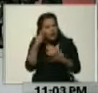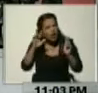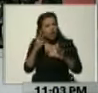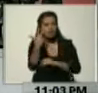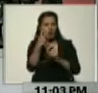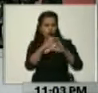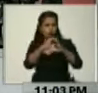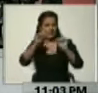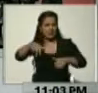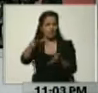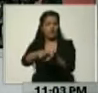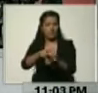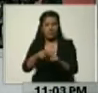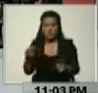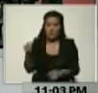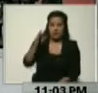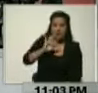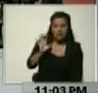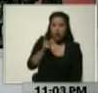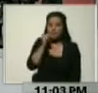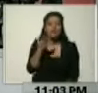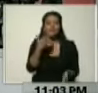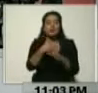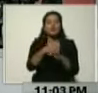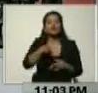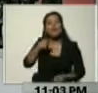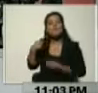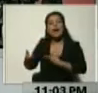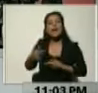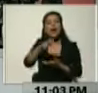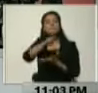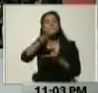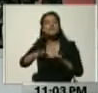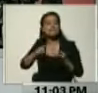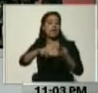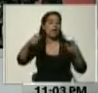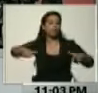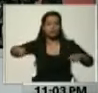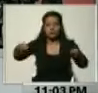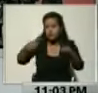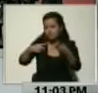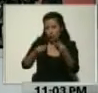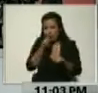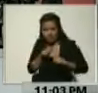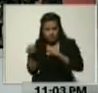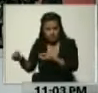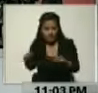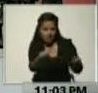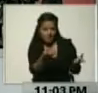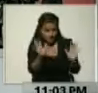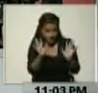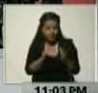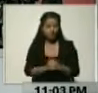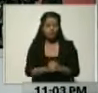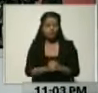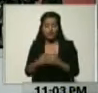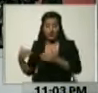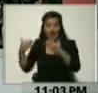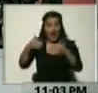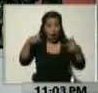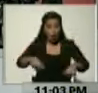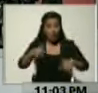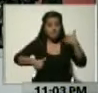comprar algo por el camino. El que pagará los autobuses es el concejal Ángel Machado, militante de Voluntad Popular. Para el día de hoy, miércoles 20 de